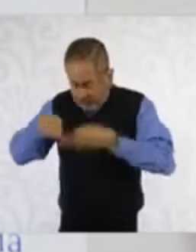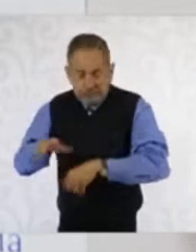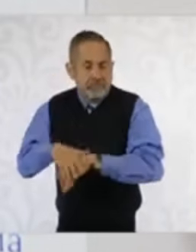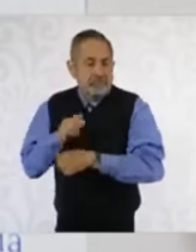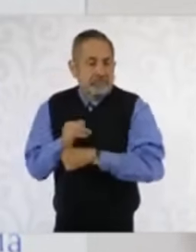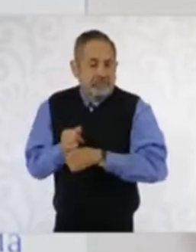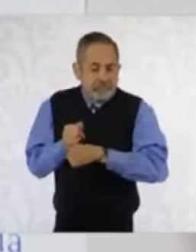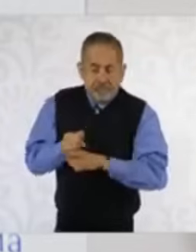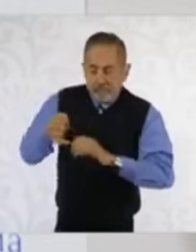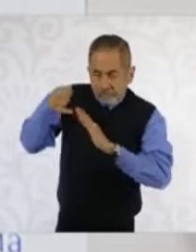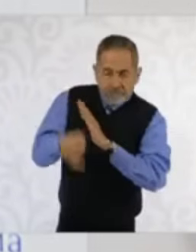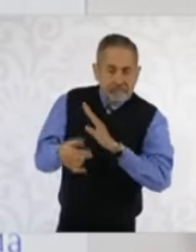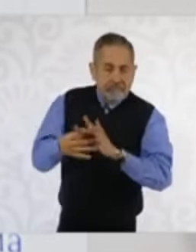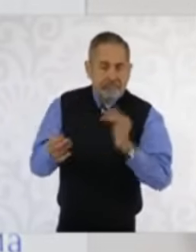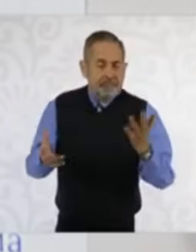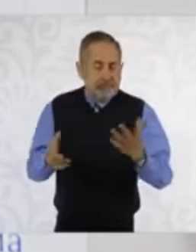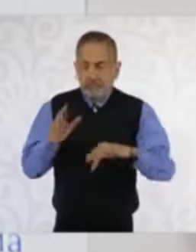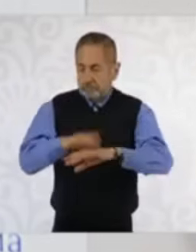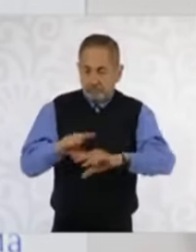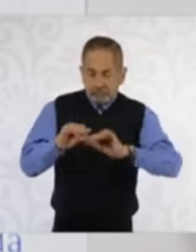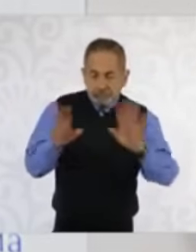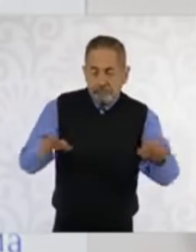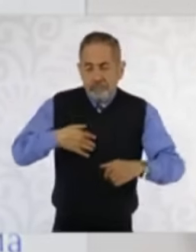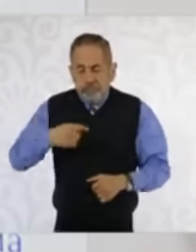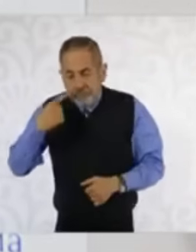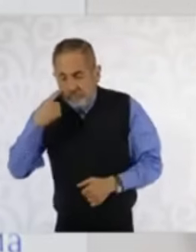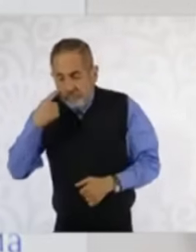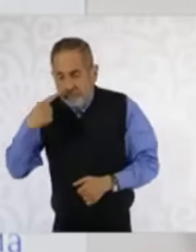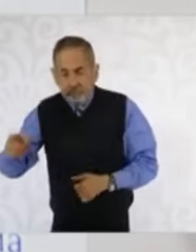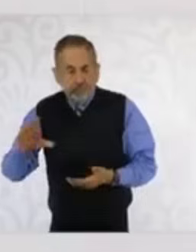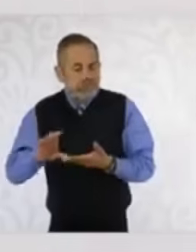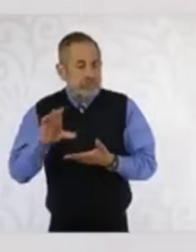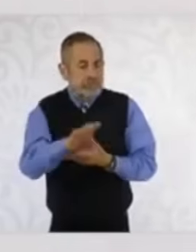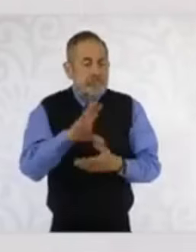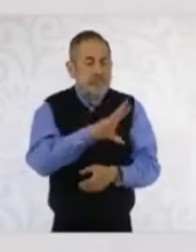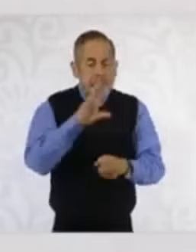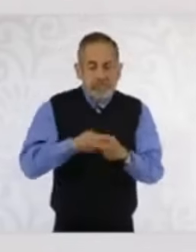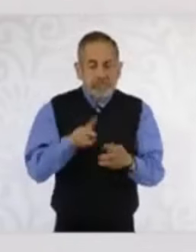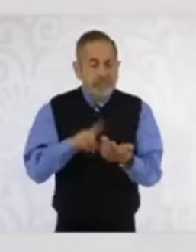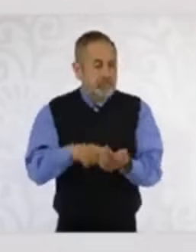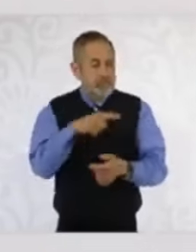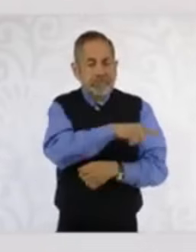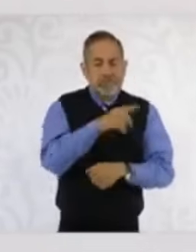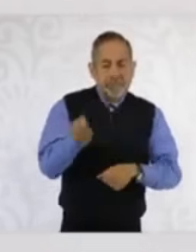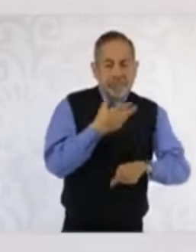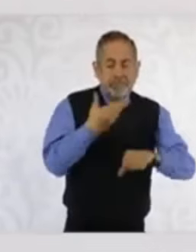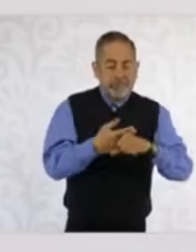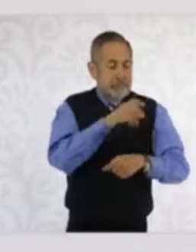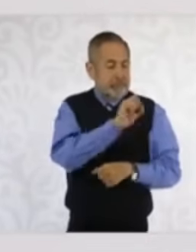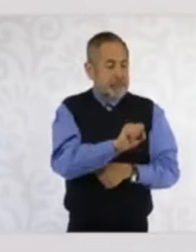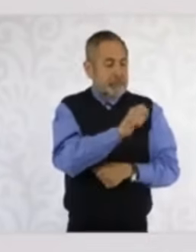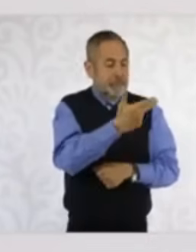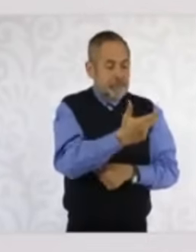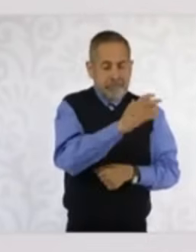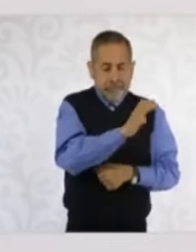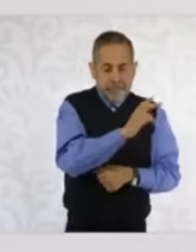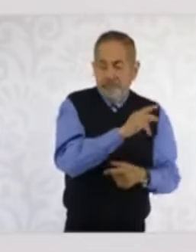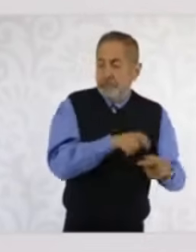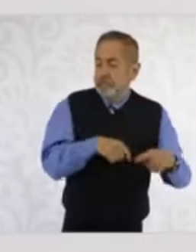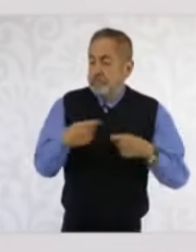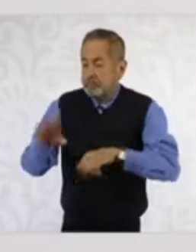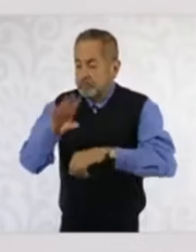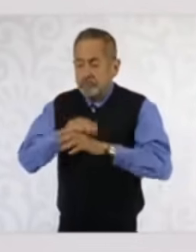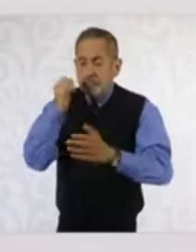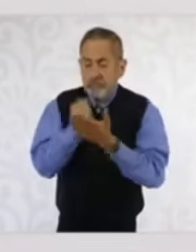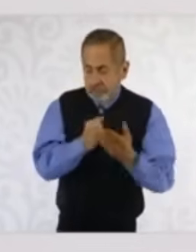vez de pensión o jubilación en el próximo 2025 y que se pensionen bajo la ley de 1973 en el IMSS, contando con 65